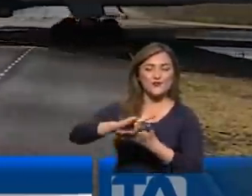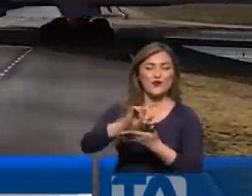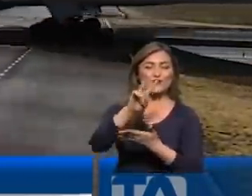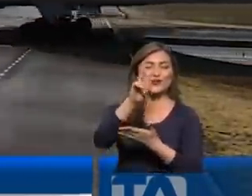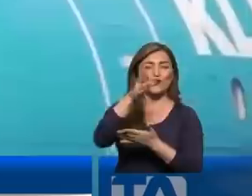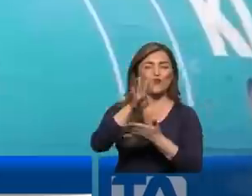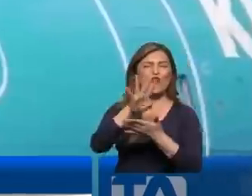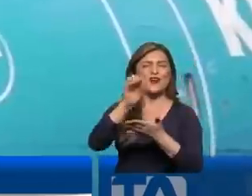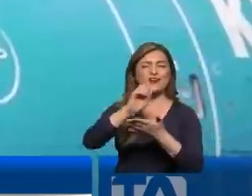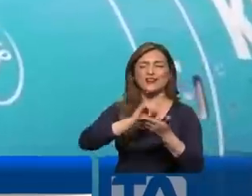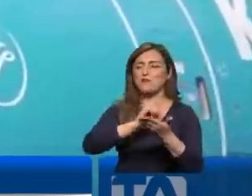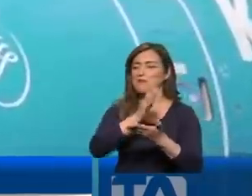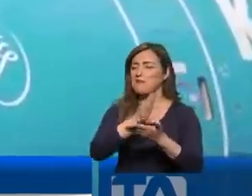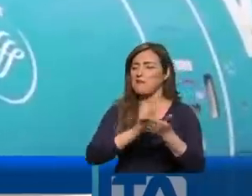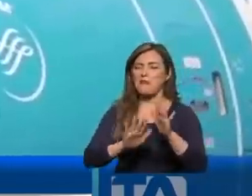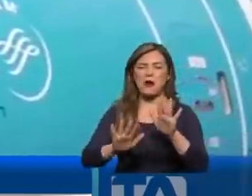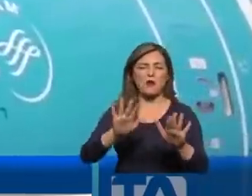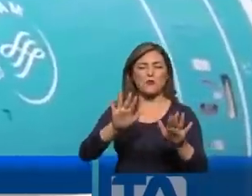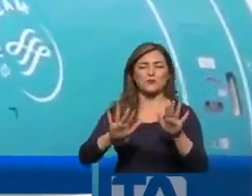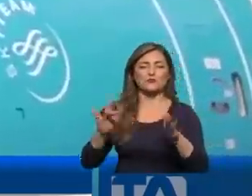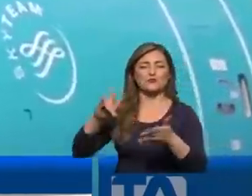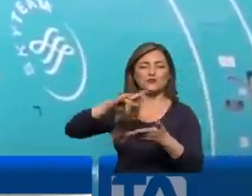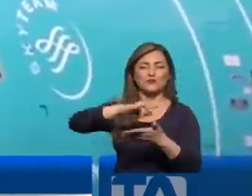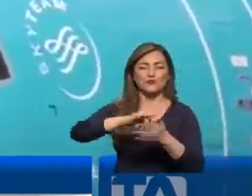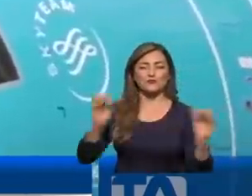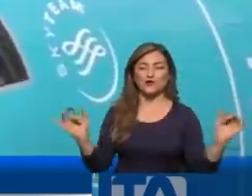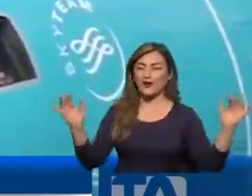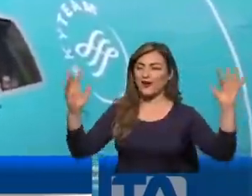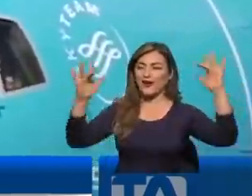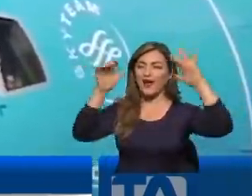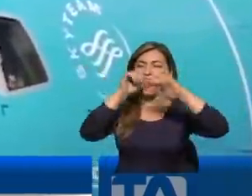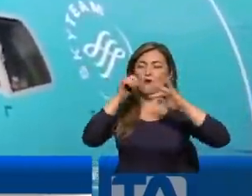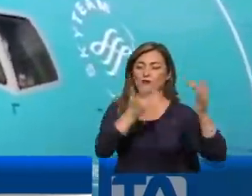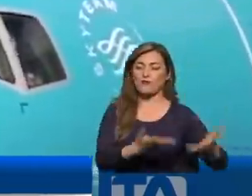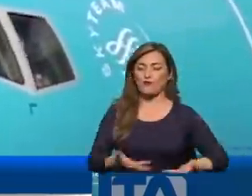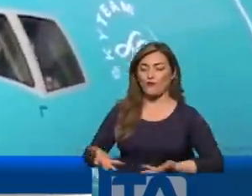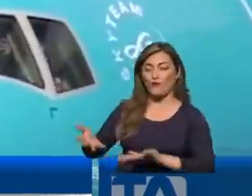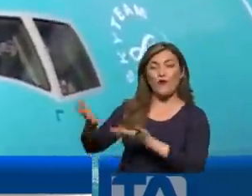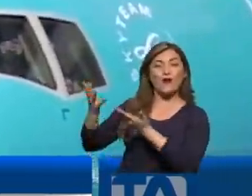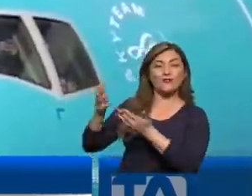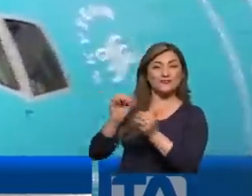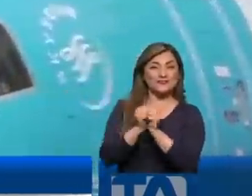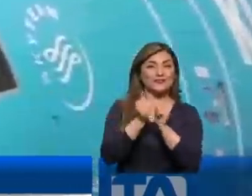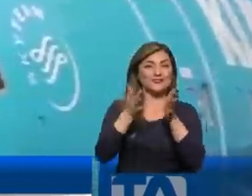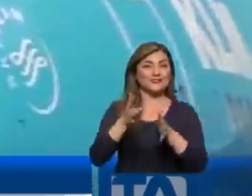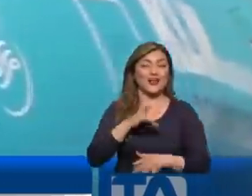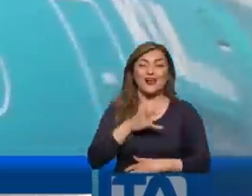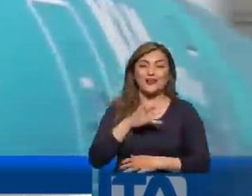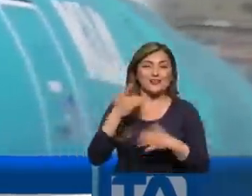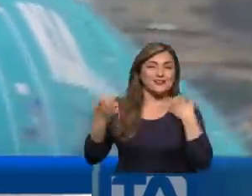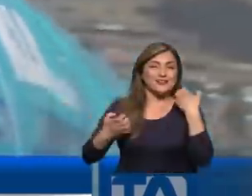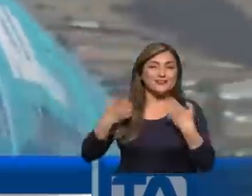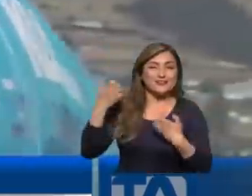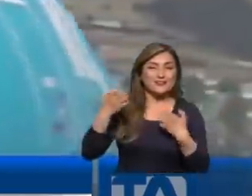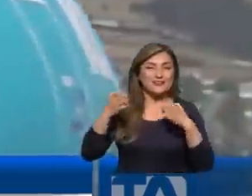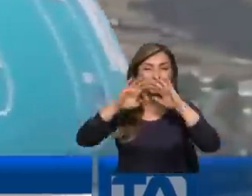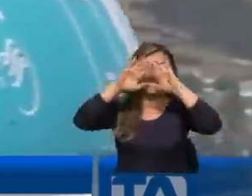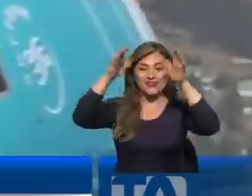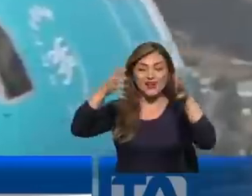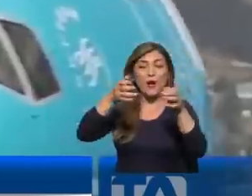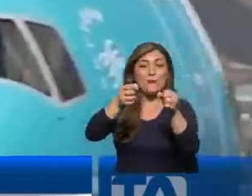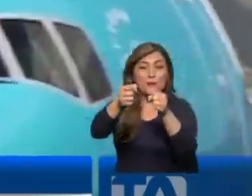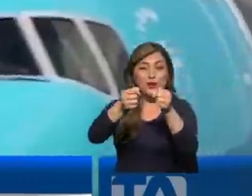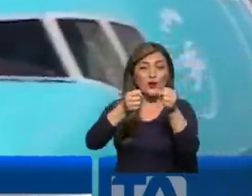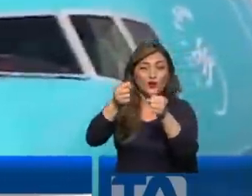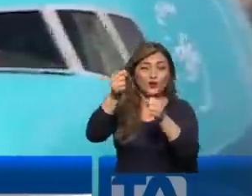El arco de agua les dio la bienvenida y el recibimiento esperado. Las deportistas, con emoción y desde la cabina de los pilotos,